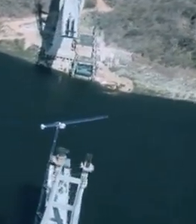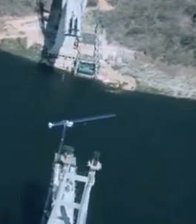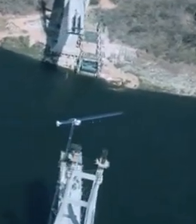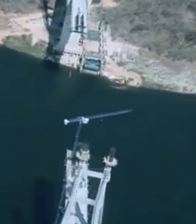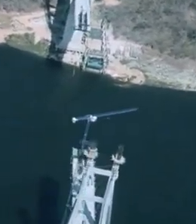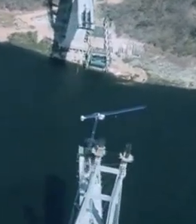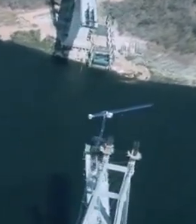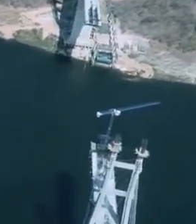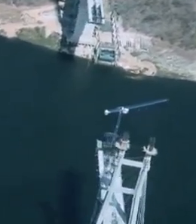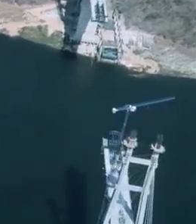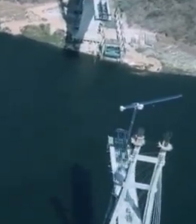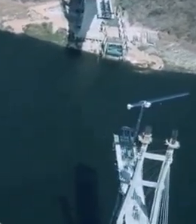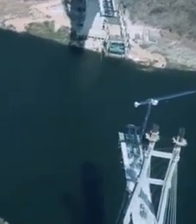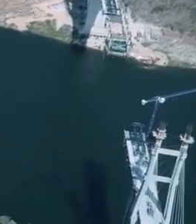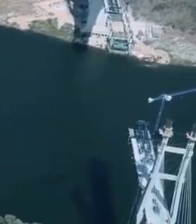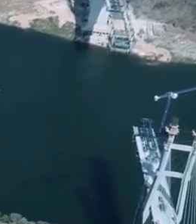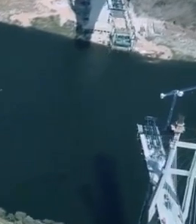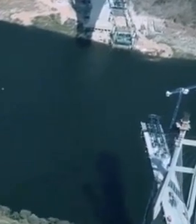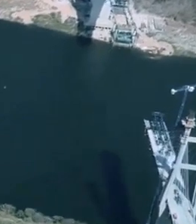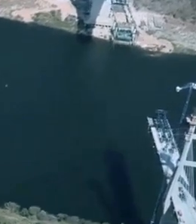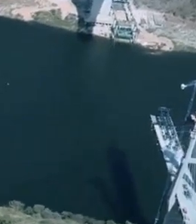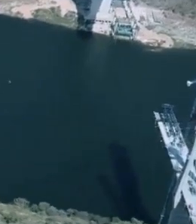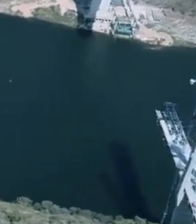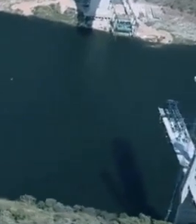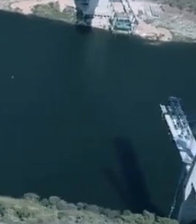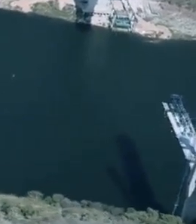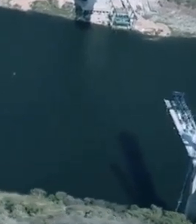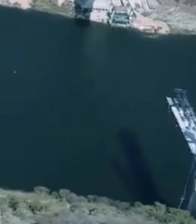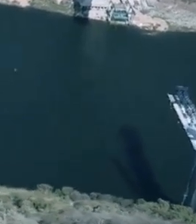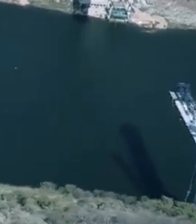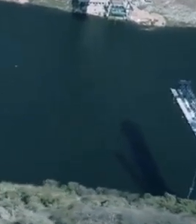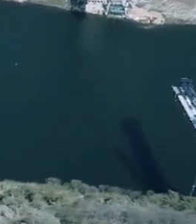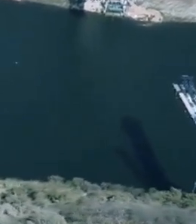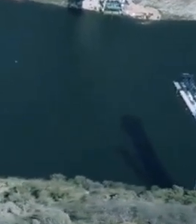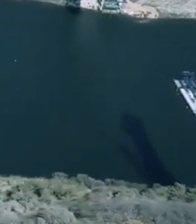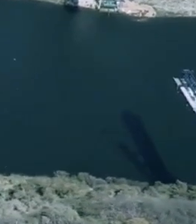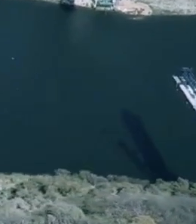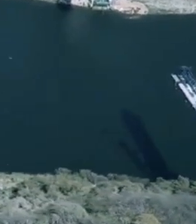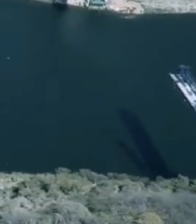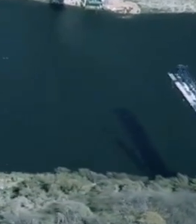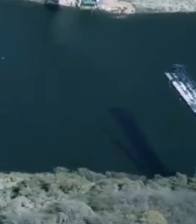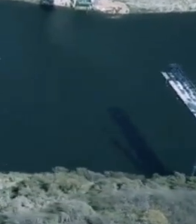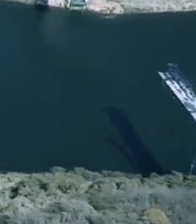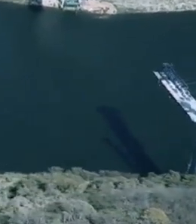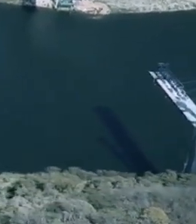eso es muchísima agua es eso es del